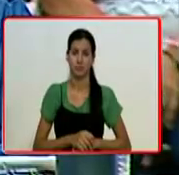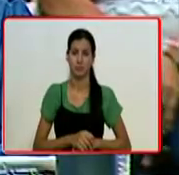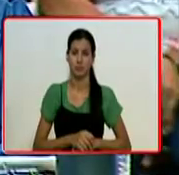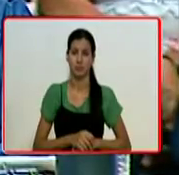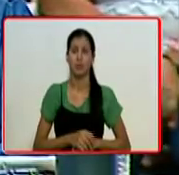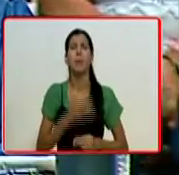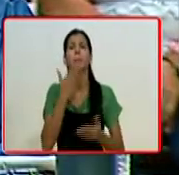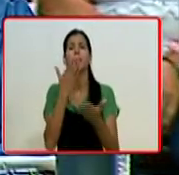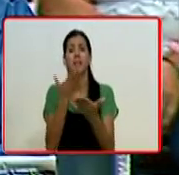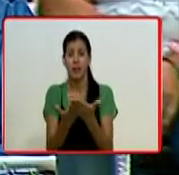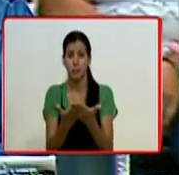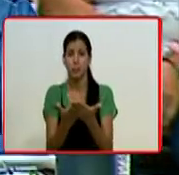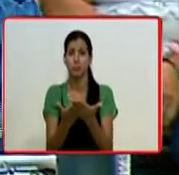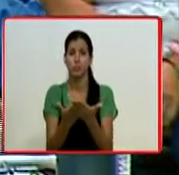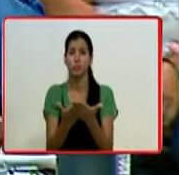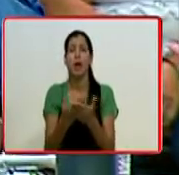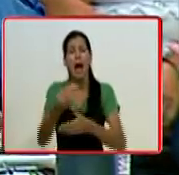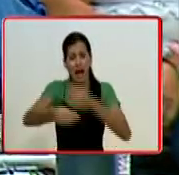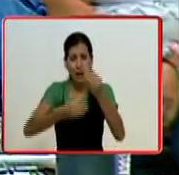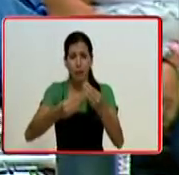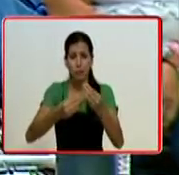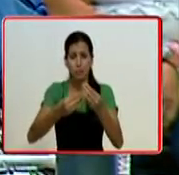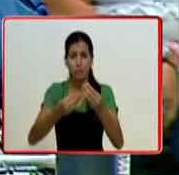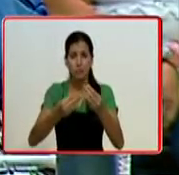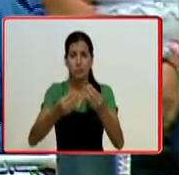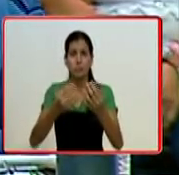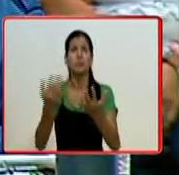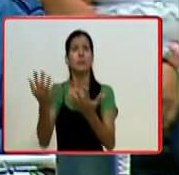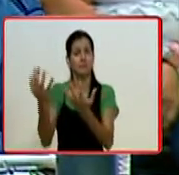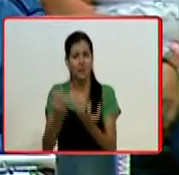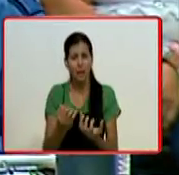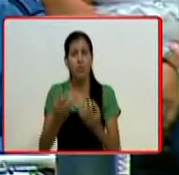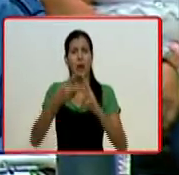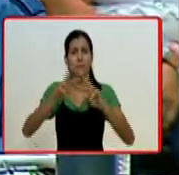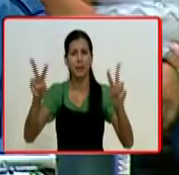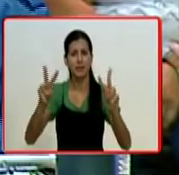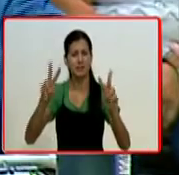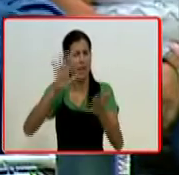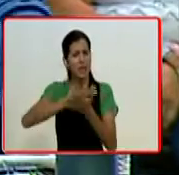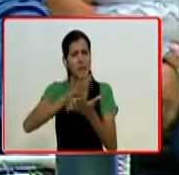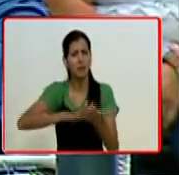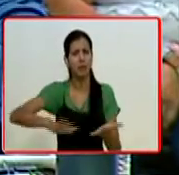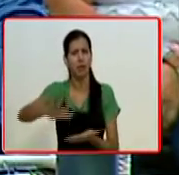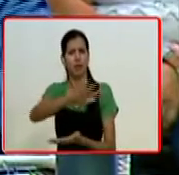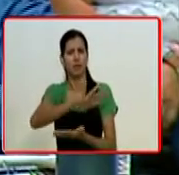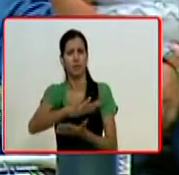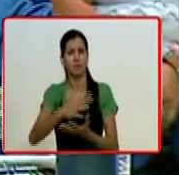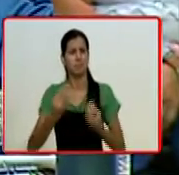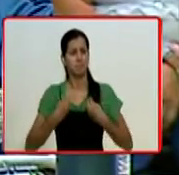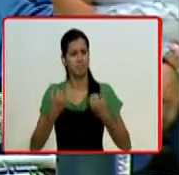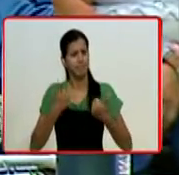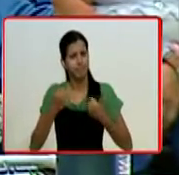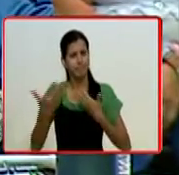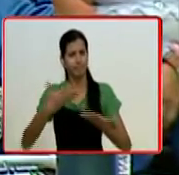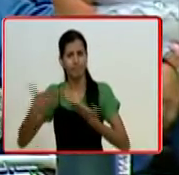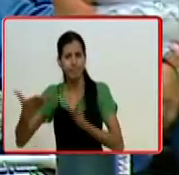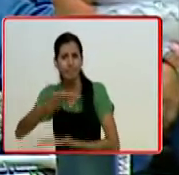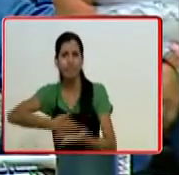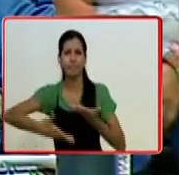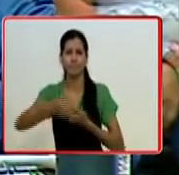pidamos, construyamos paz, estabilidad, convivencia,